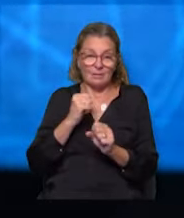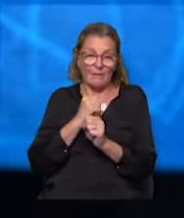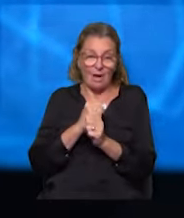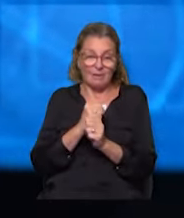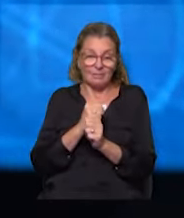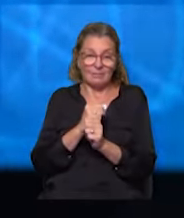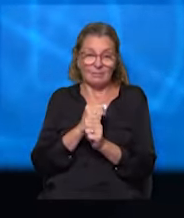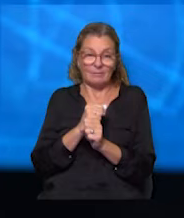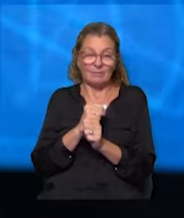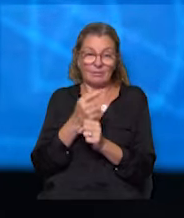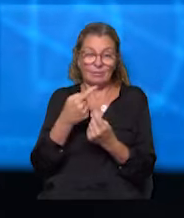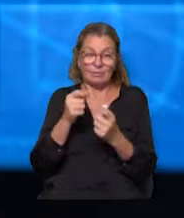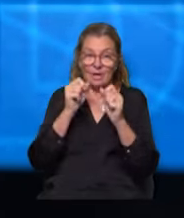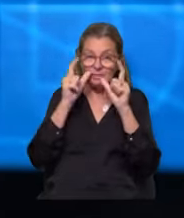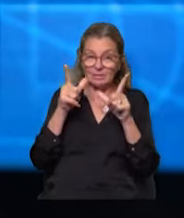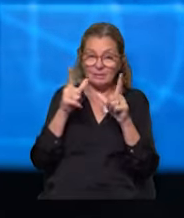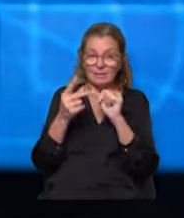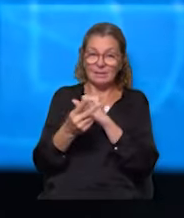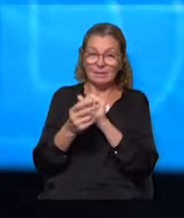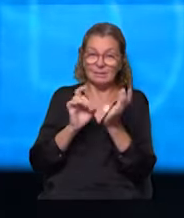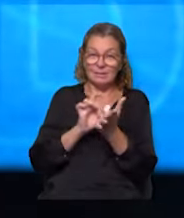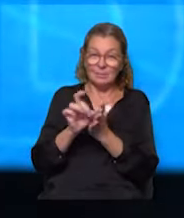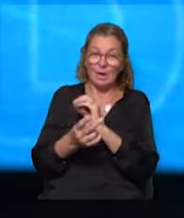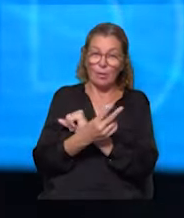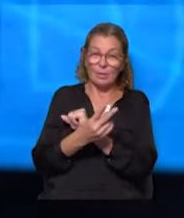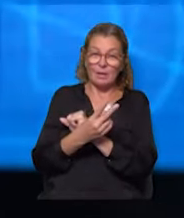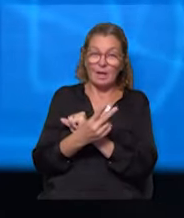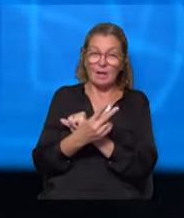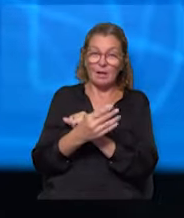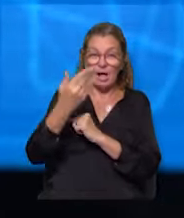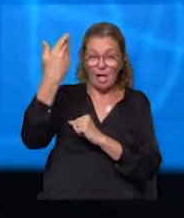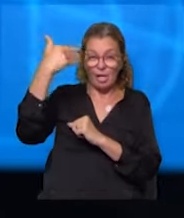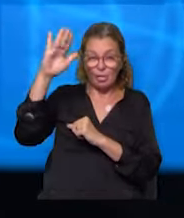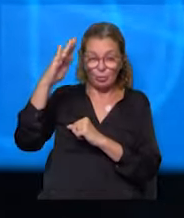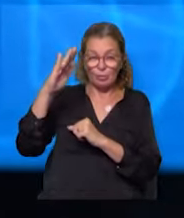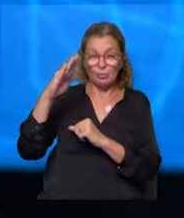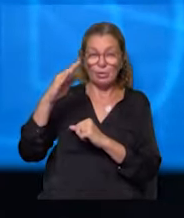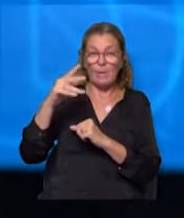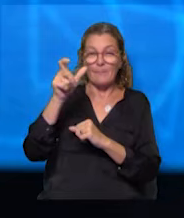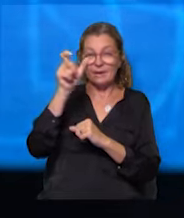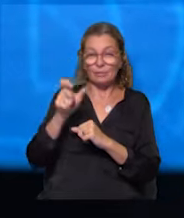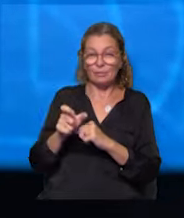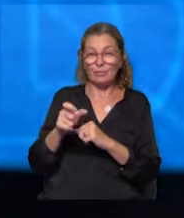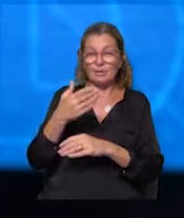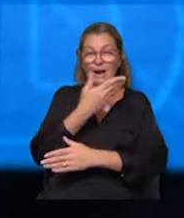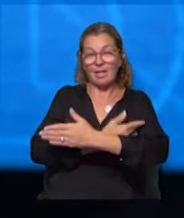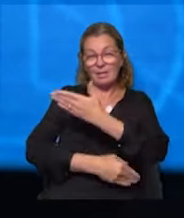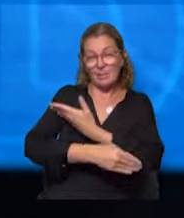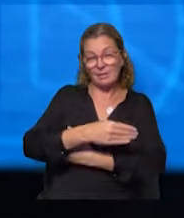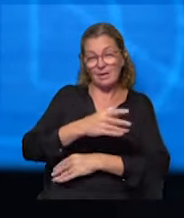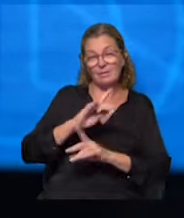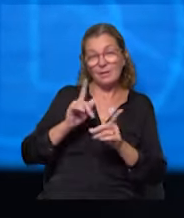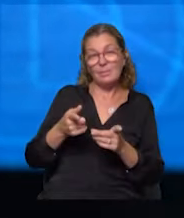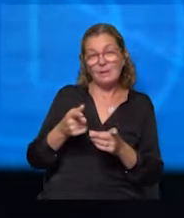funcionando atiende también el sistema de cuidados a la asistencia a adultos mayores a personas en situación de discapacidad y